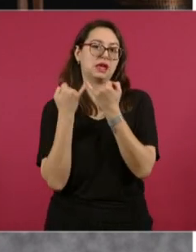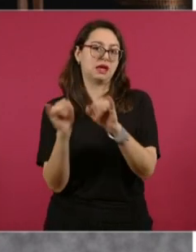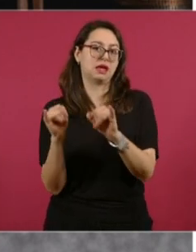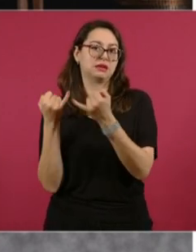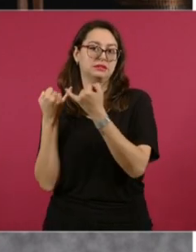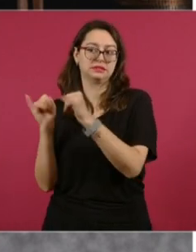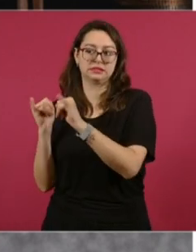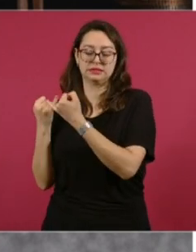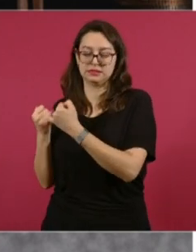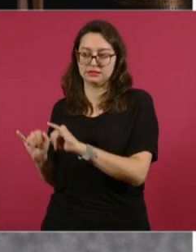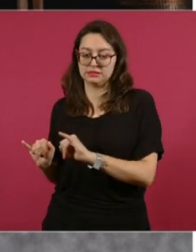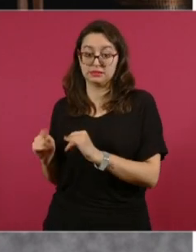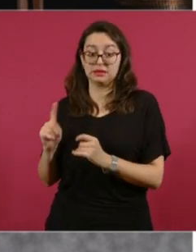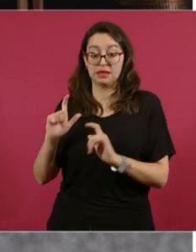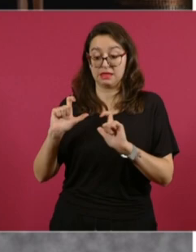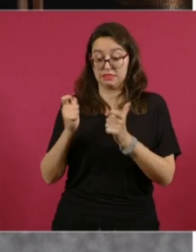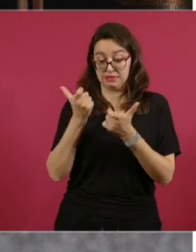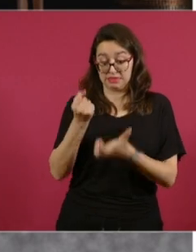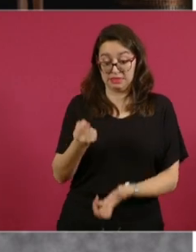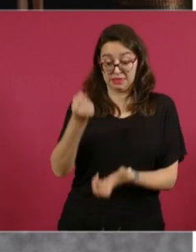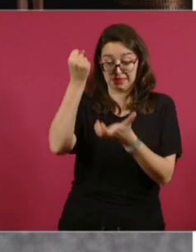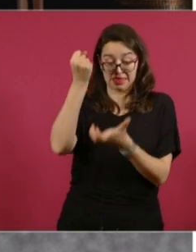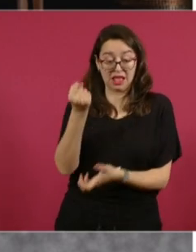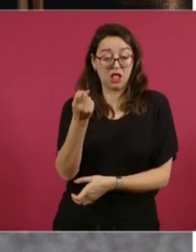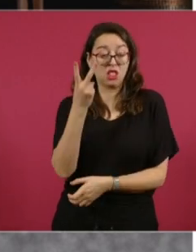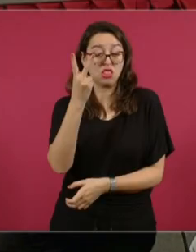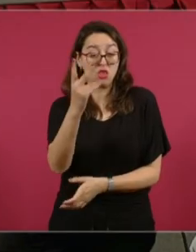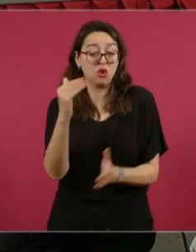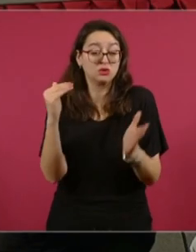en recursos públicos, estamos hablando de más de